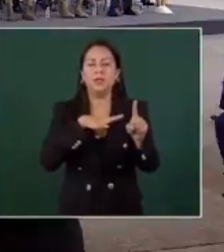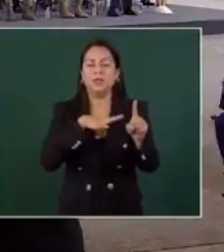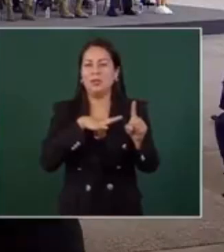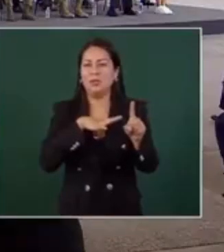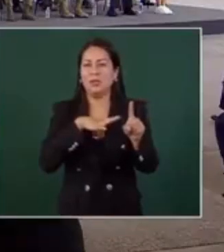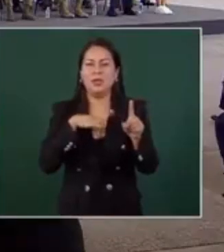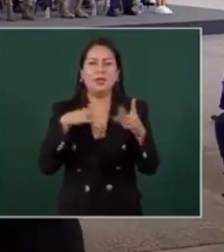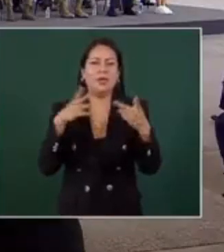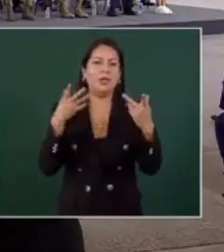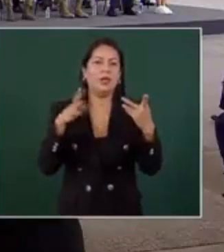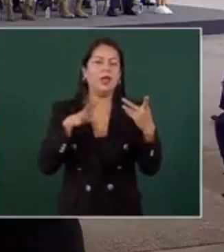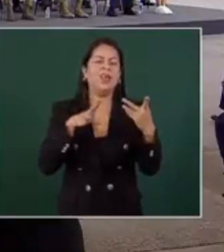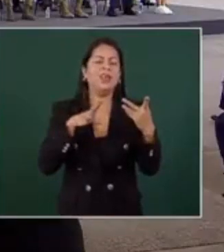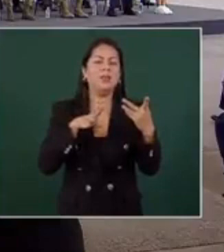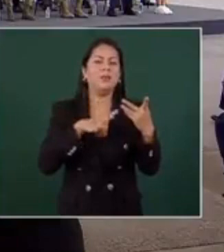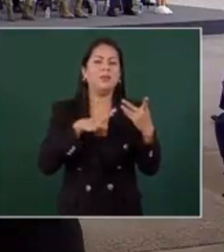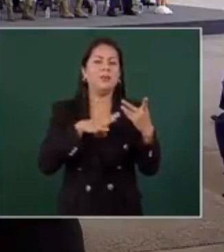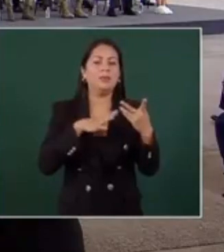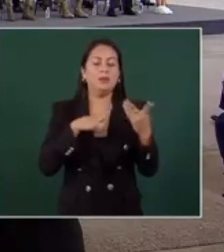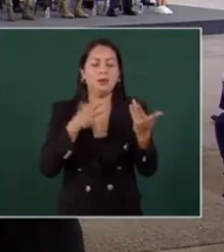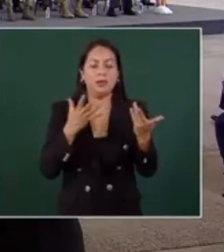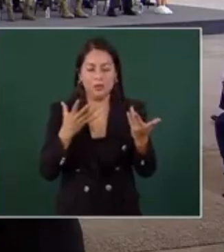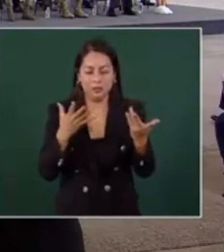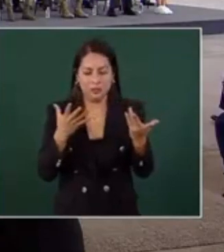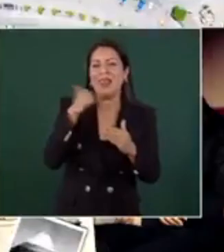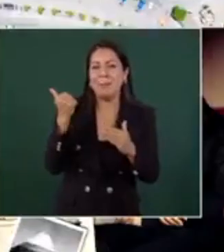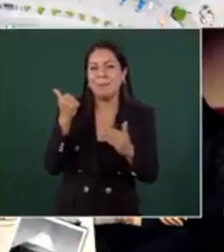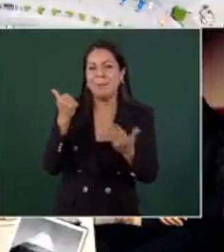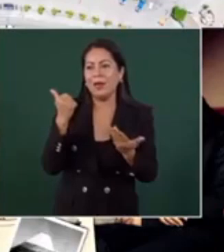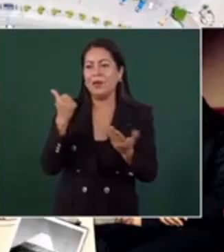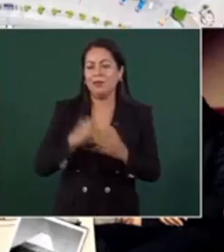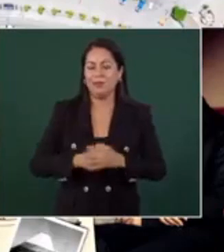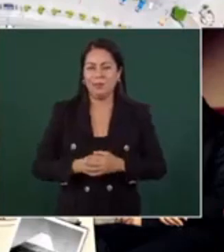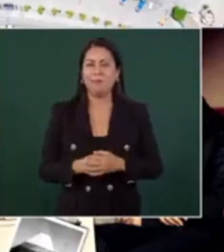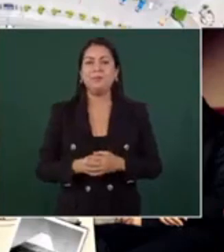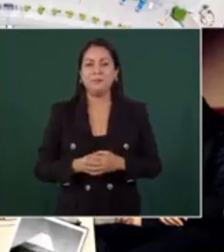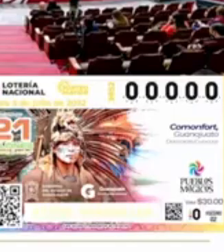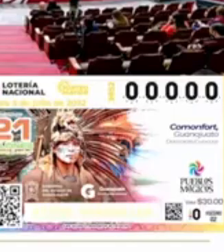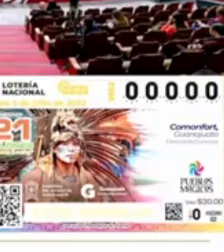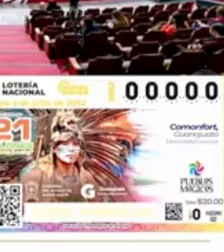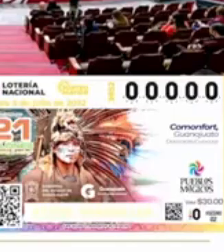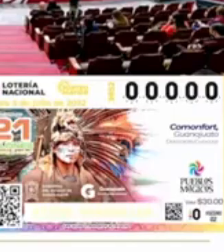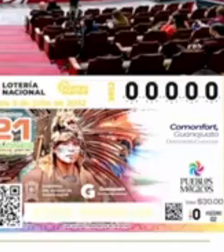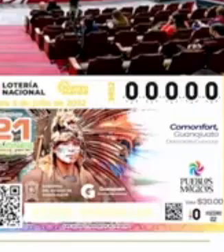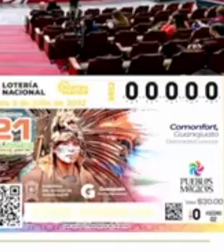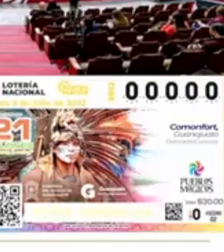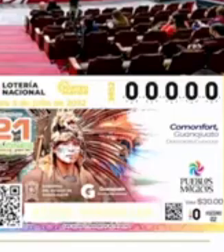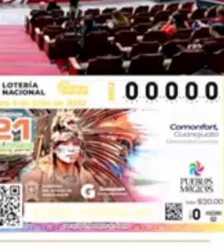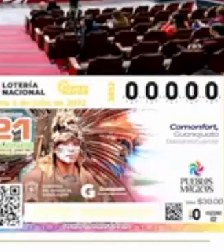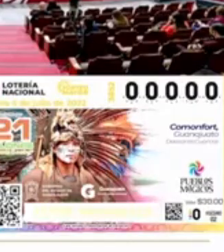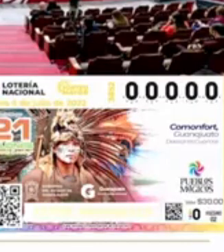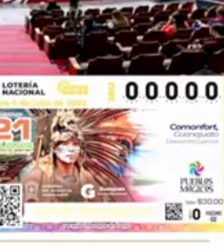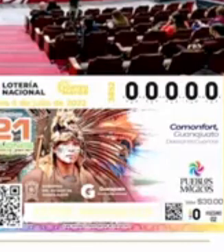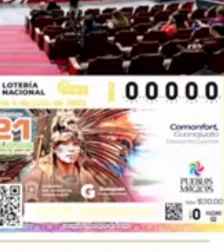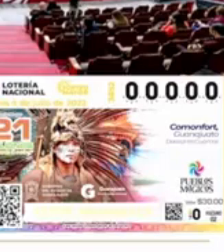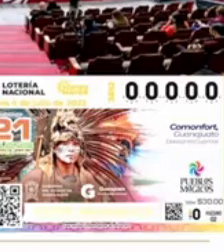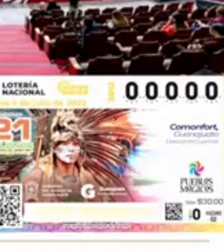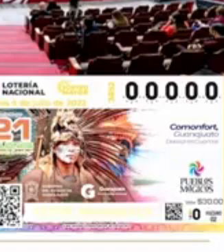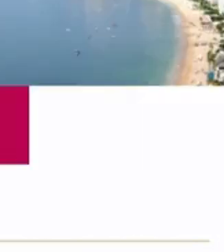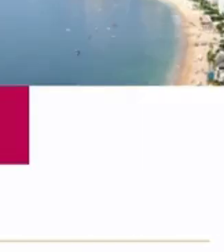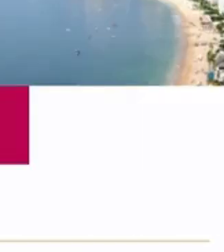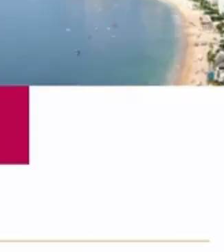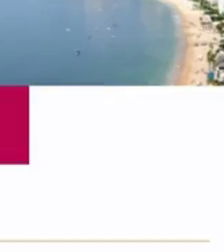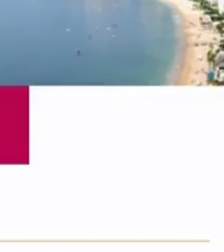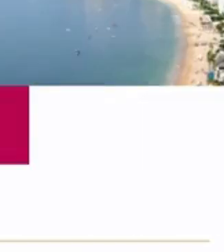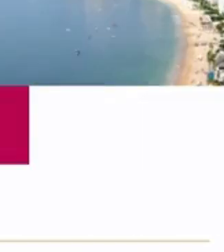de relanzamiento internacional para Acapulco, donde se establecen dos acciones turísticas prioritarias a fin de reposicionar este